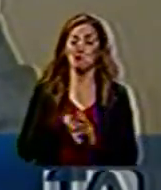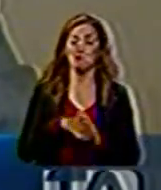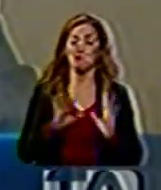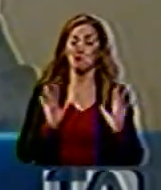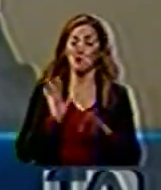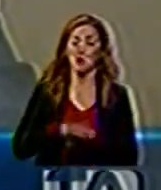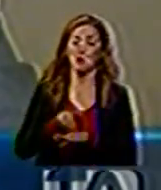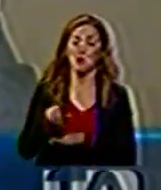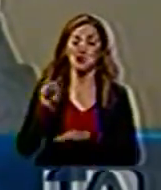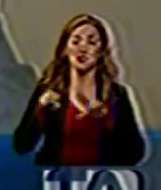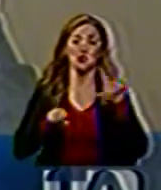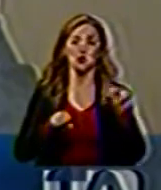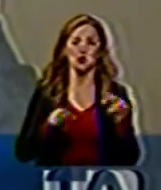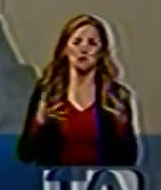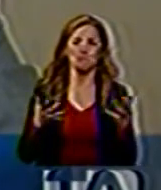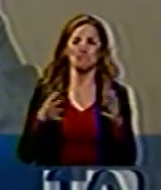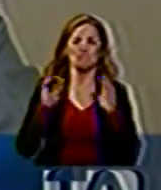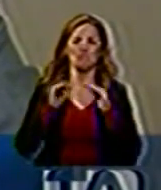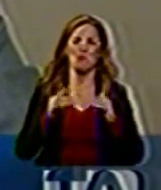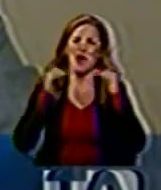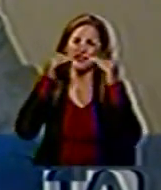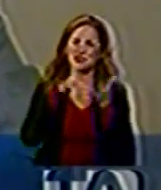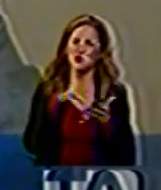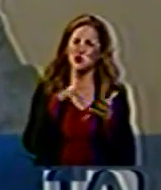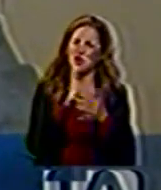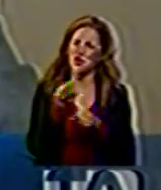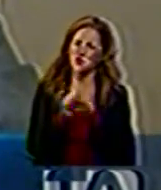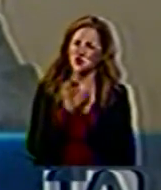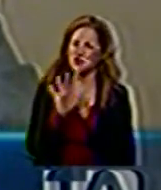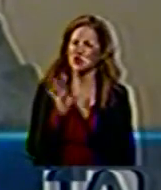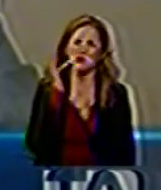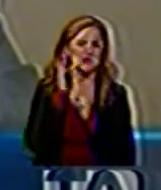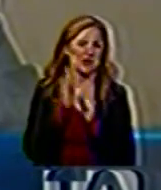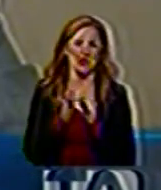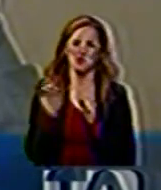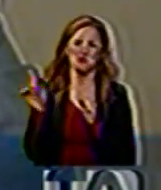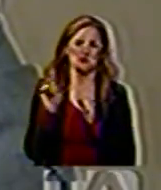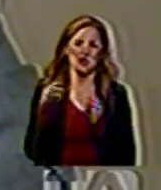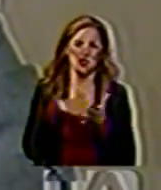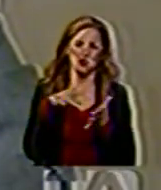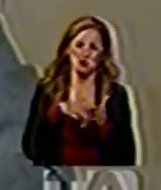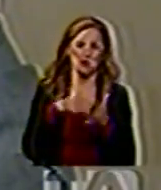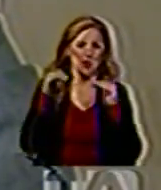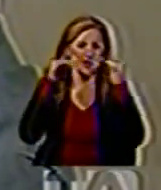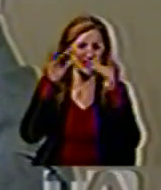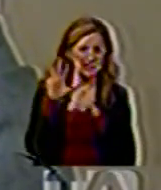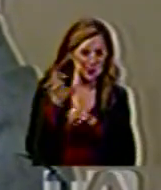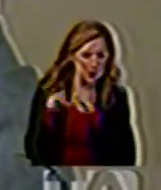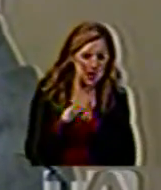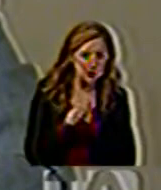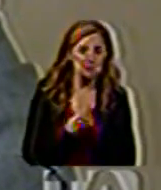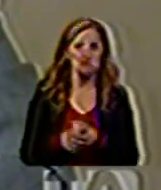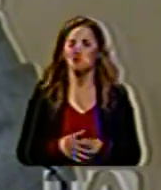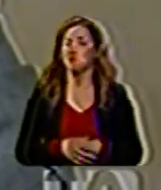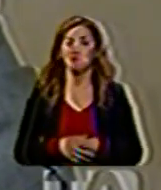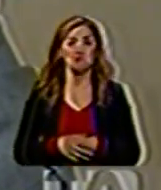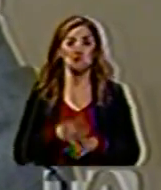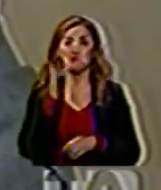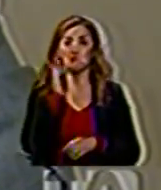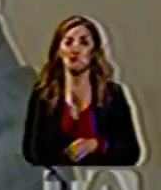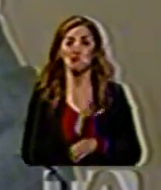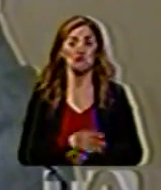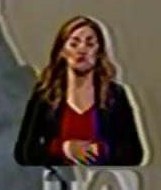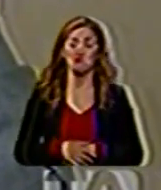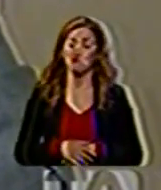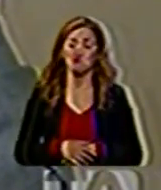establecer responsabilidades en caso de que existan indicios de irregularidades. Supuestamente una maestría que la ha hecho en 5 años